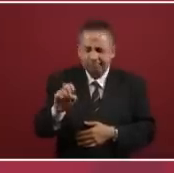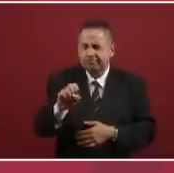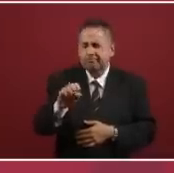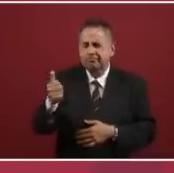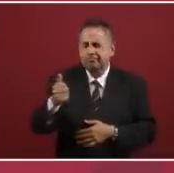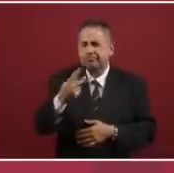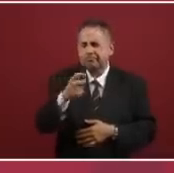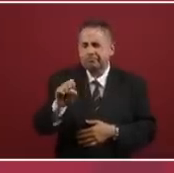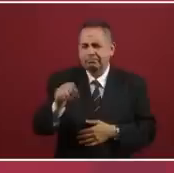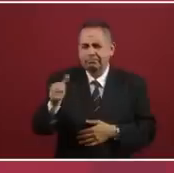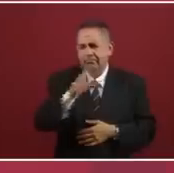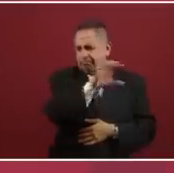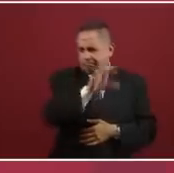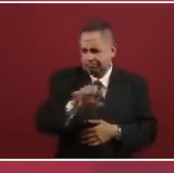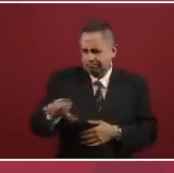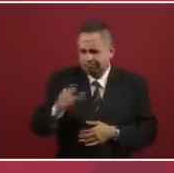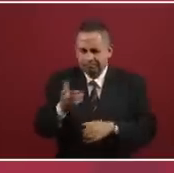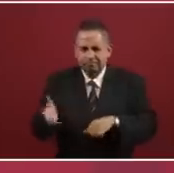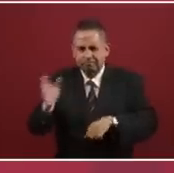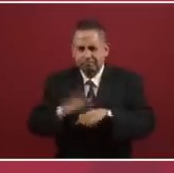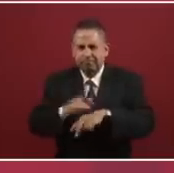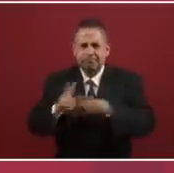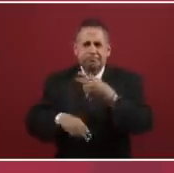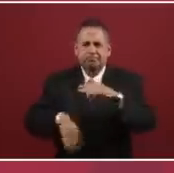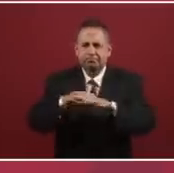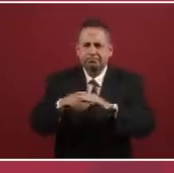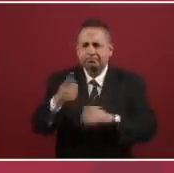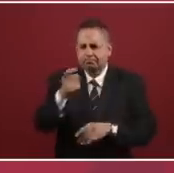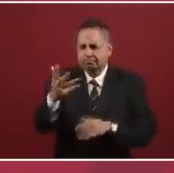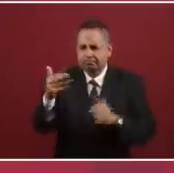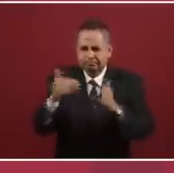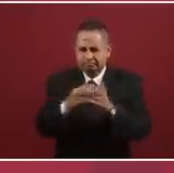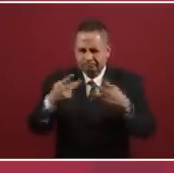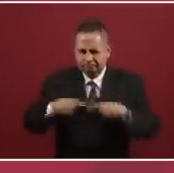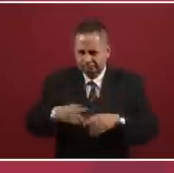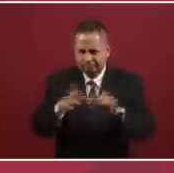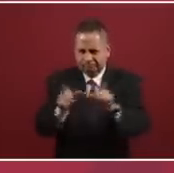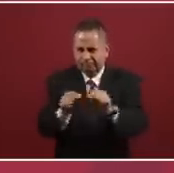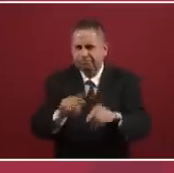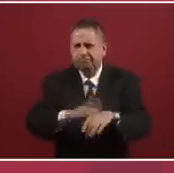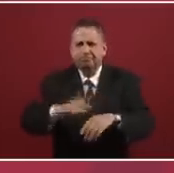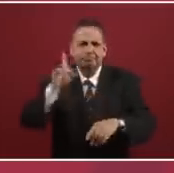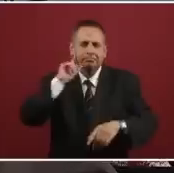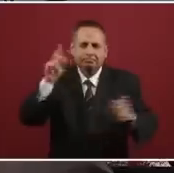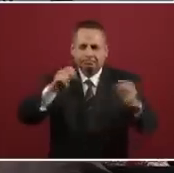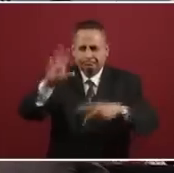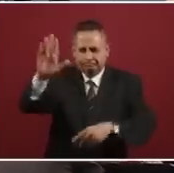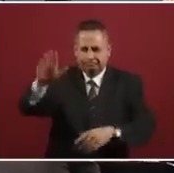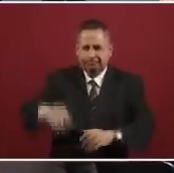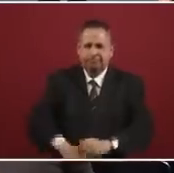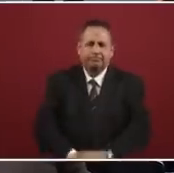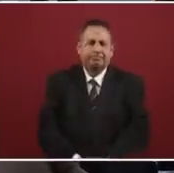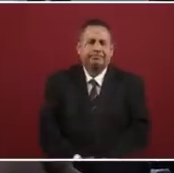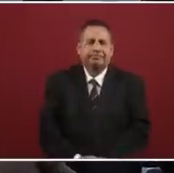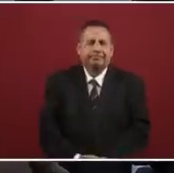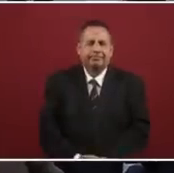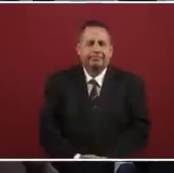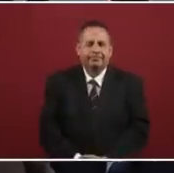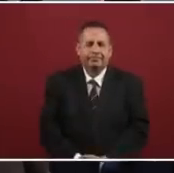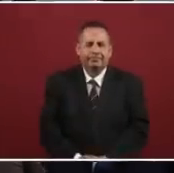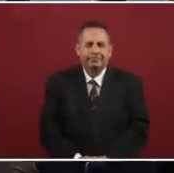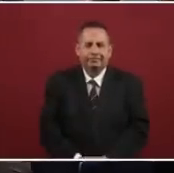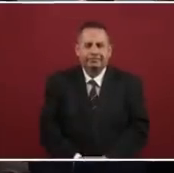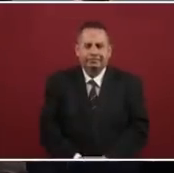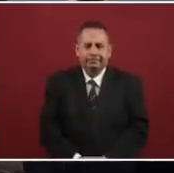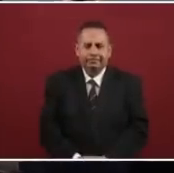266 regiones y va a llegar hasta 150 mil elementos. Y ya mañana nos vemos. Nos vemos,